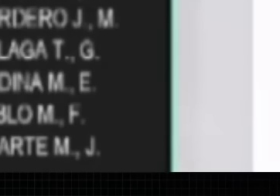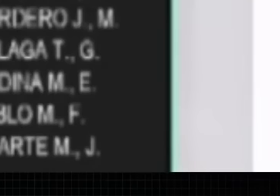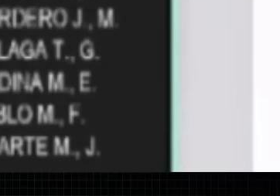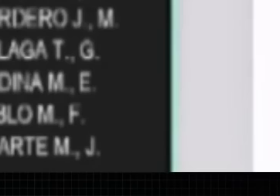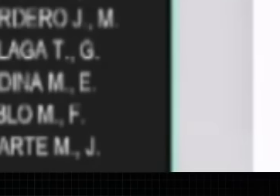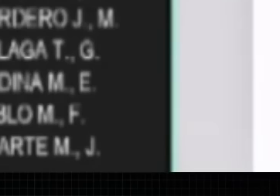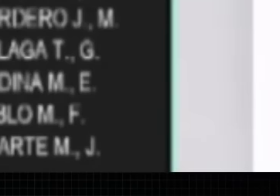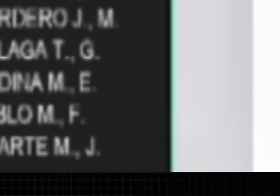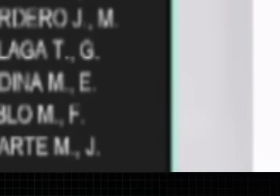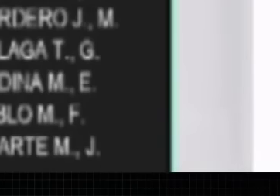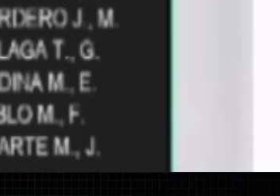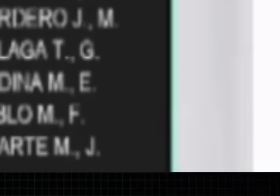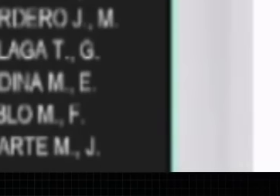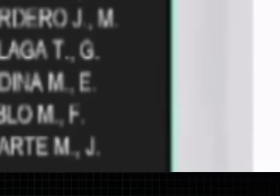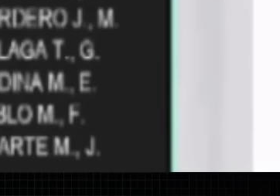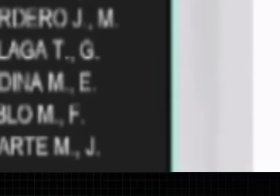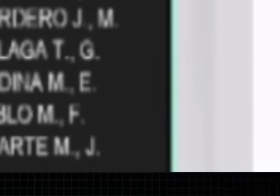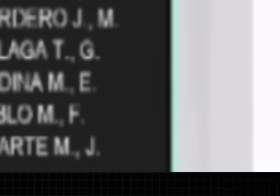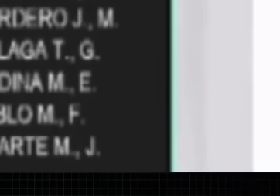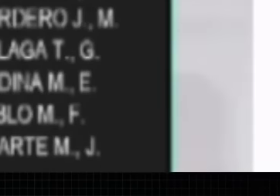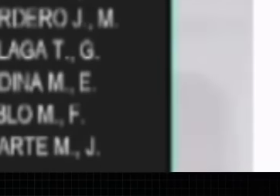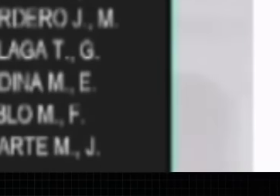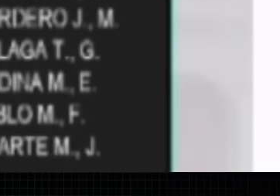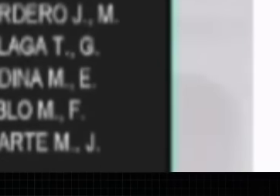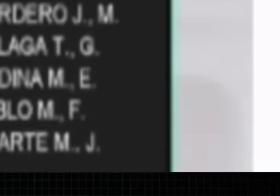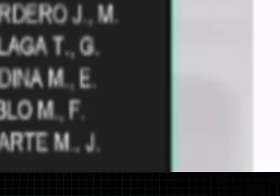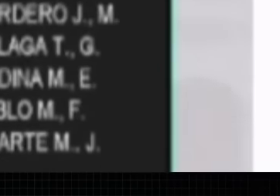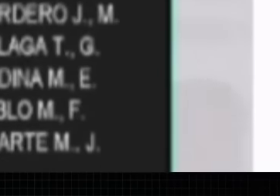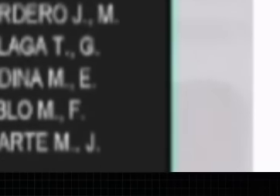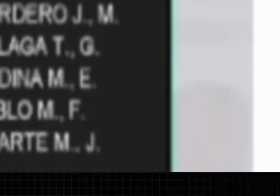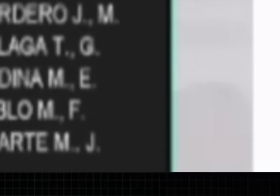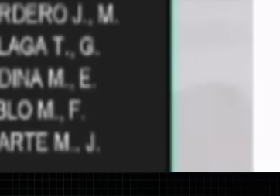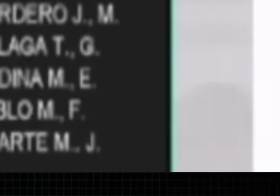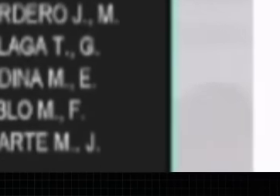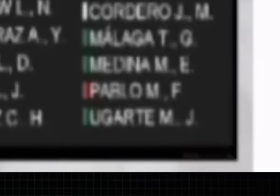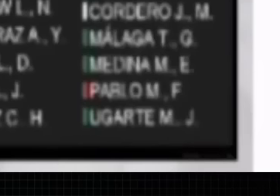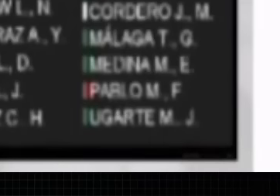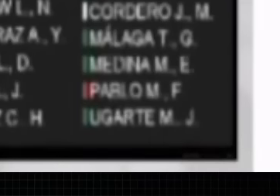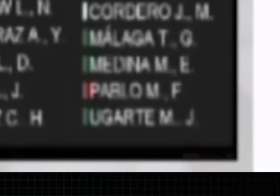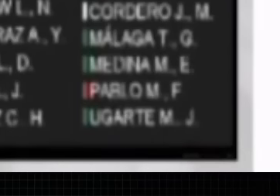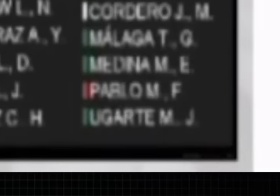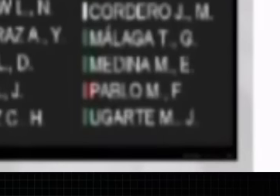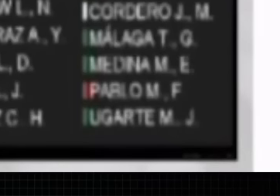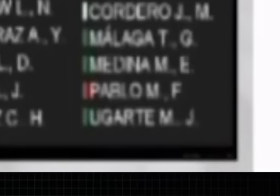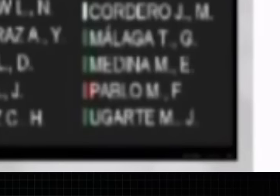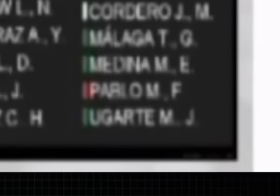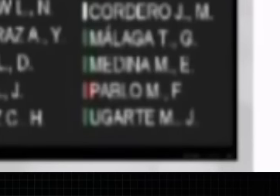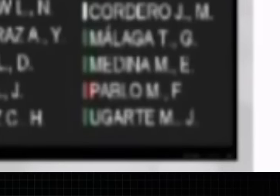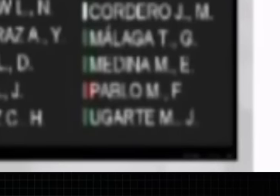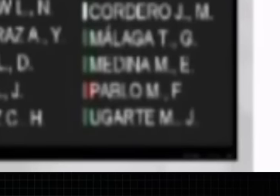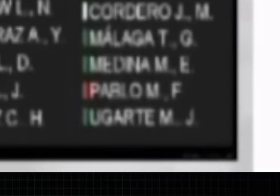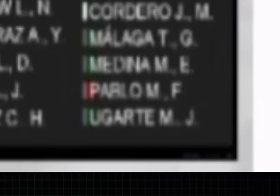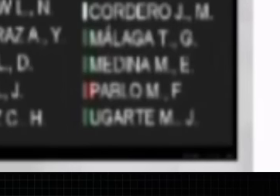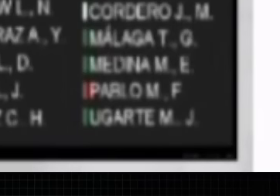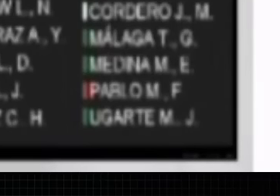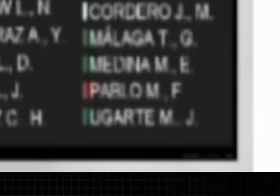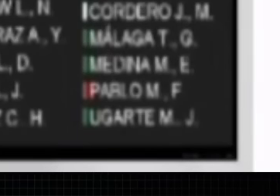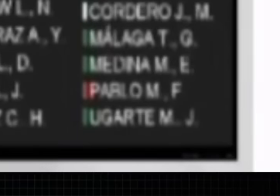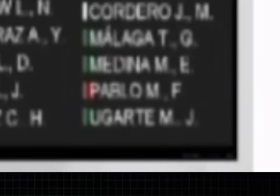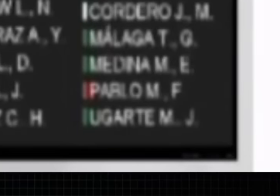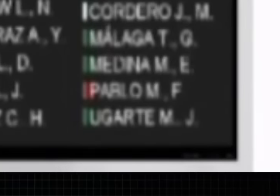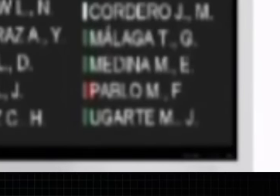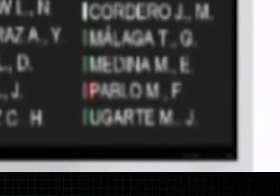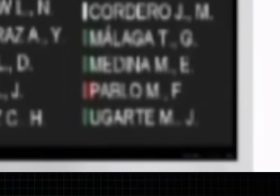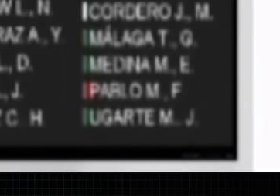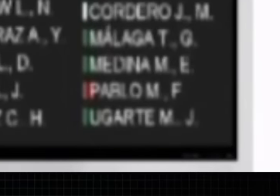Por favor. 70 congresistas más